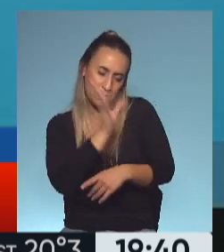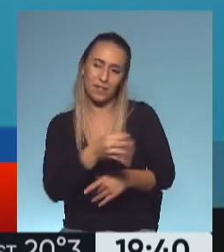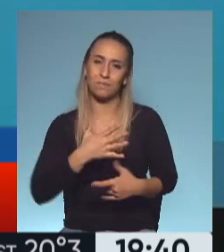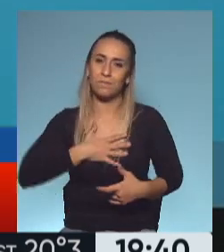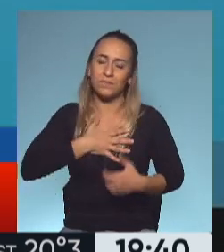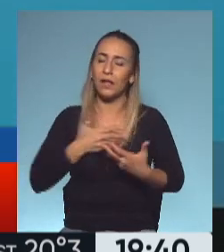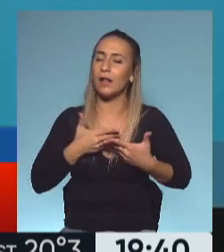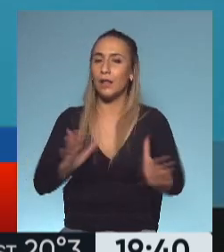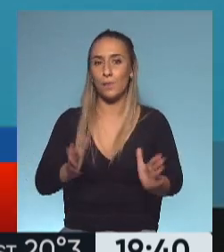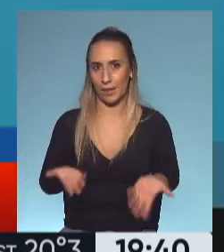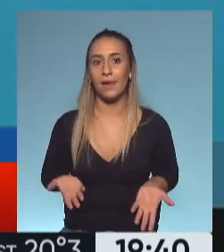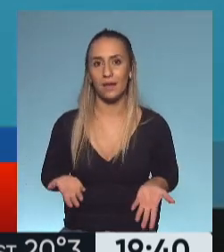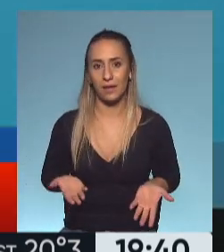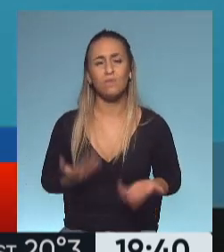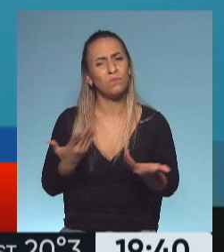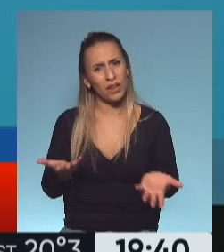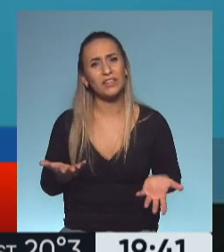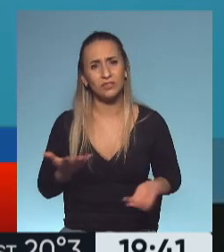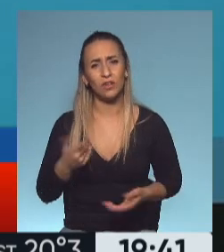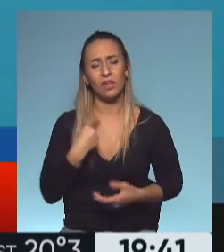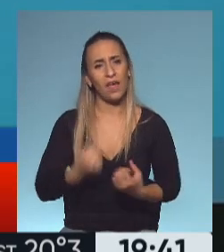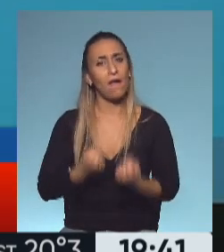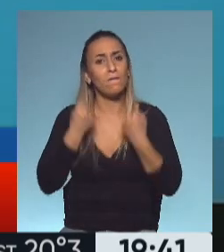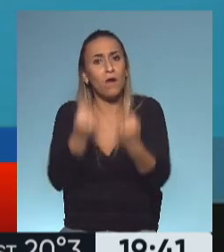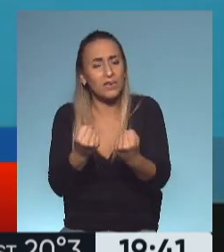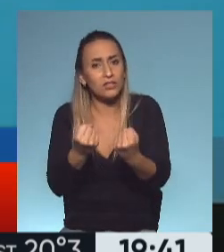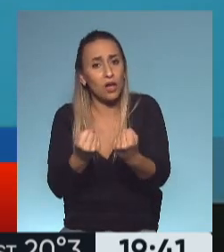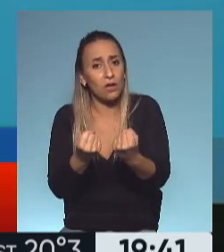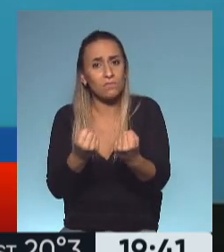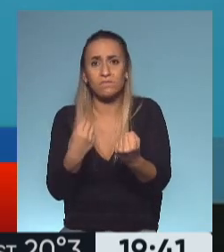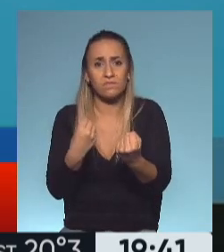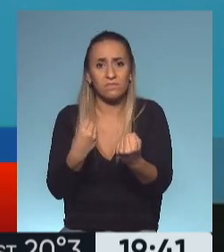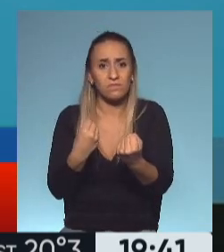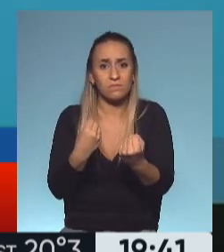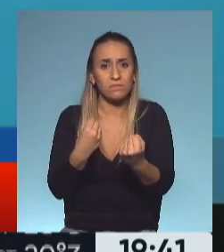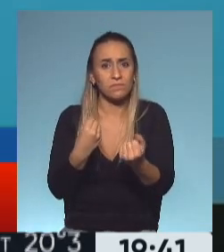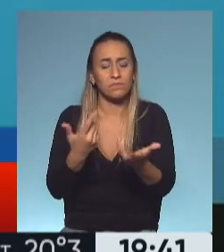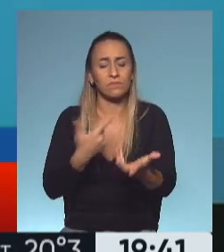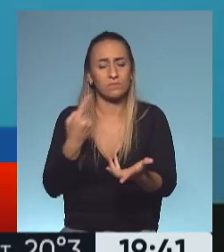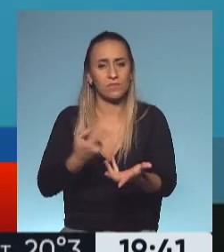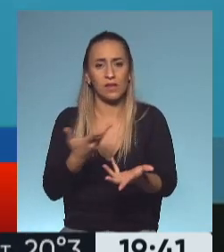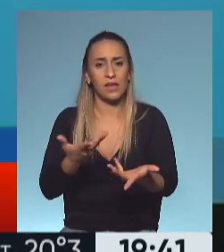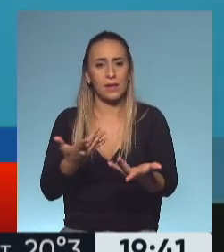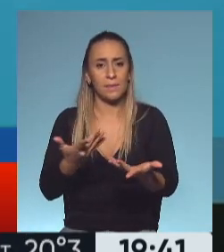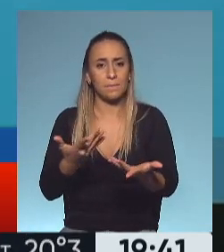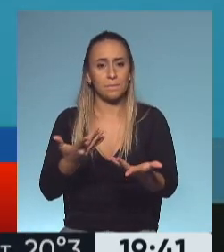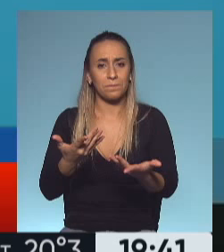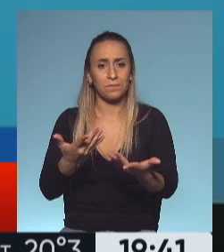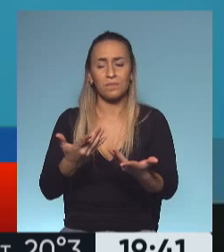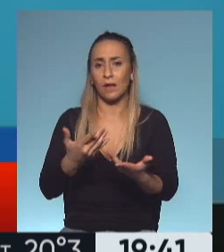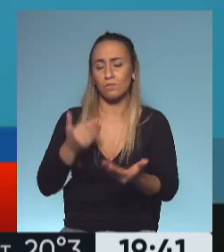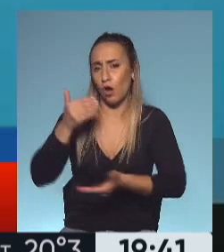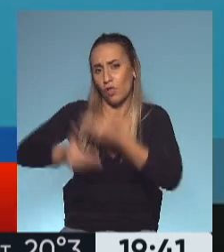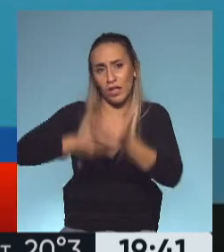eso, este esfuerzo tiene como contrapartida el avance permanente del programa